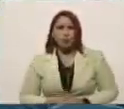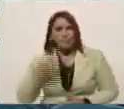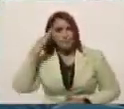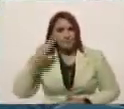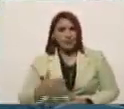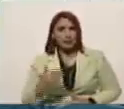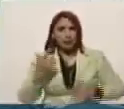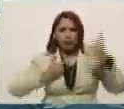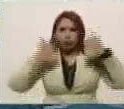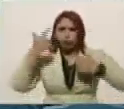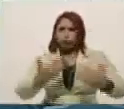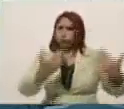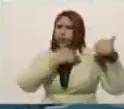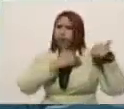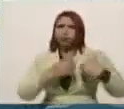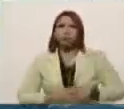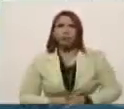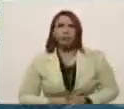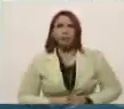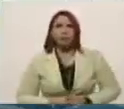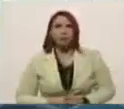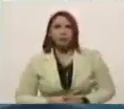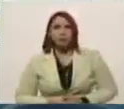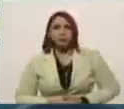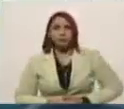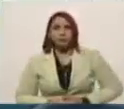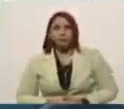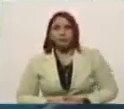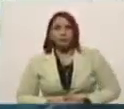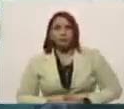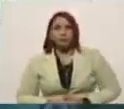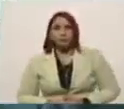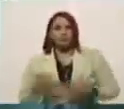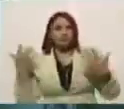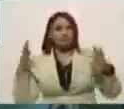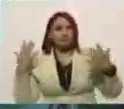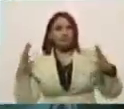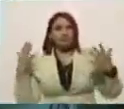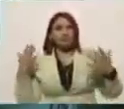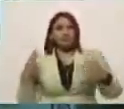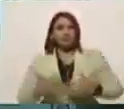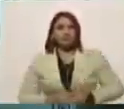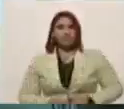nuestro comandante Hugo Rafael Chávez Frías.